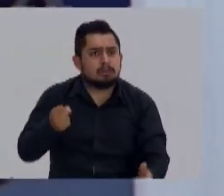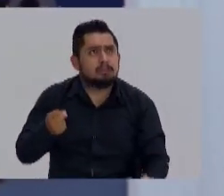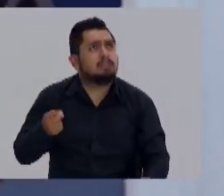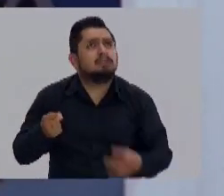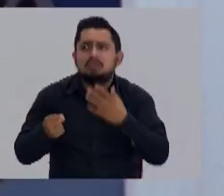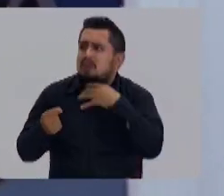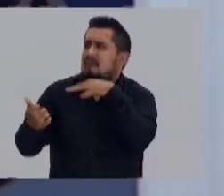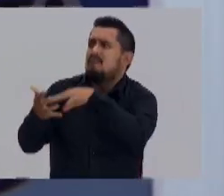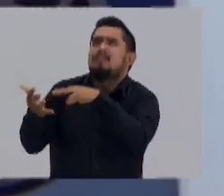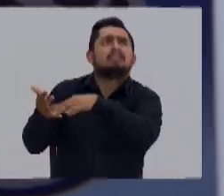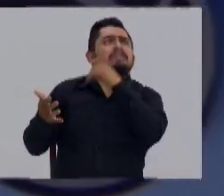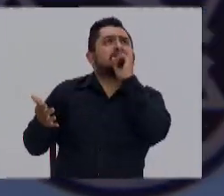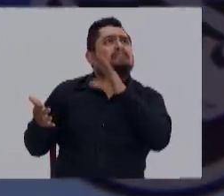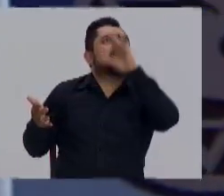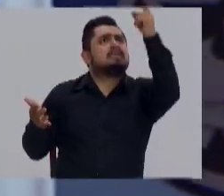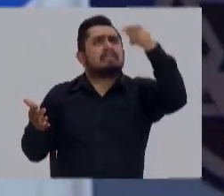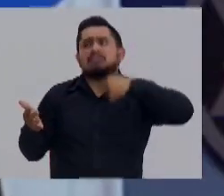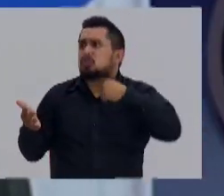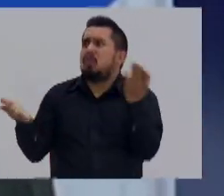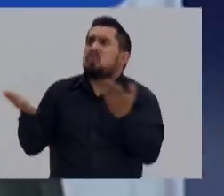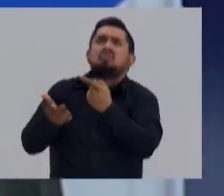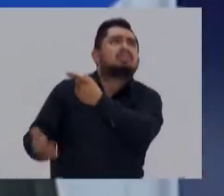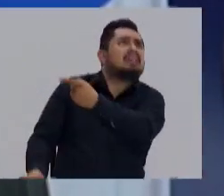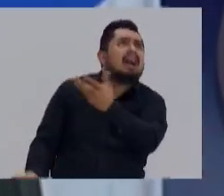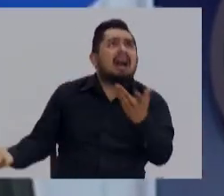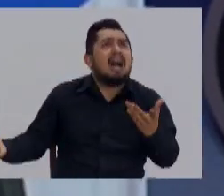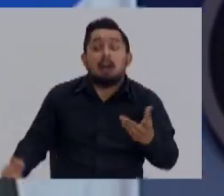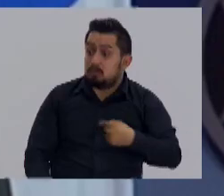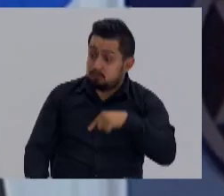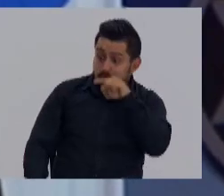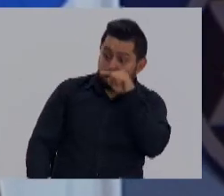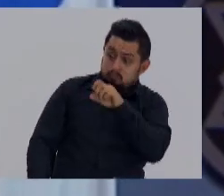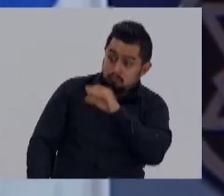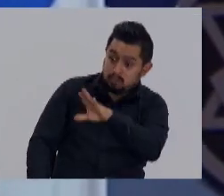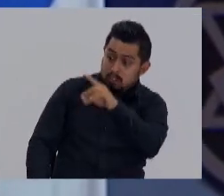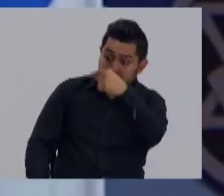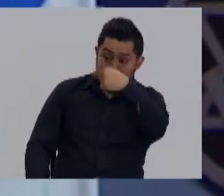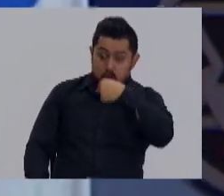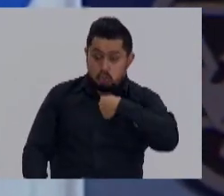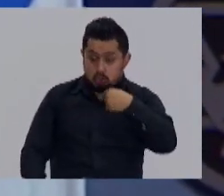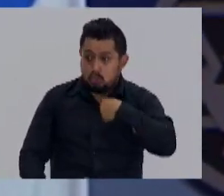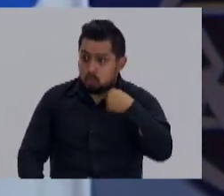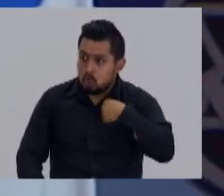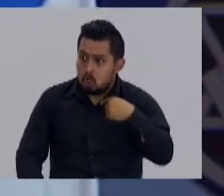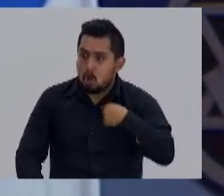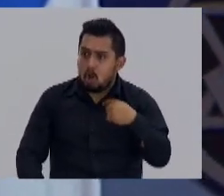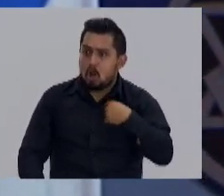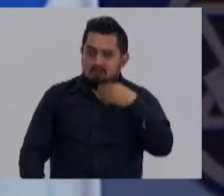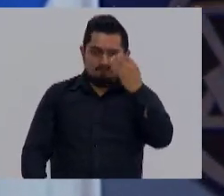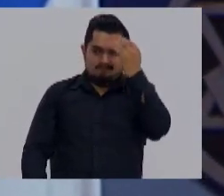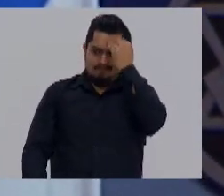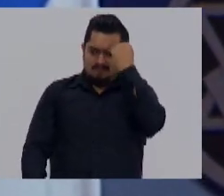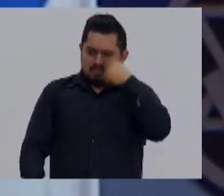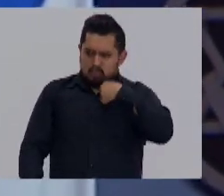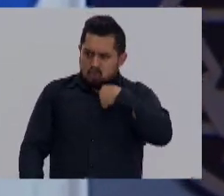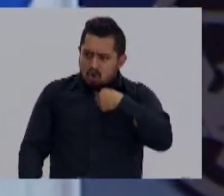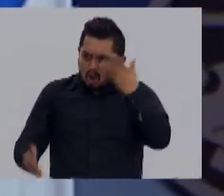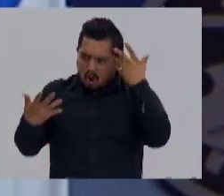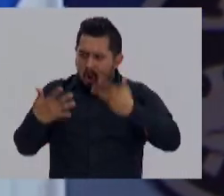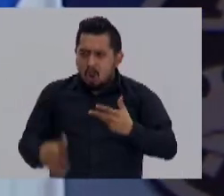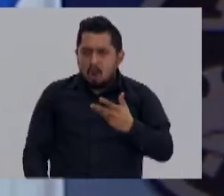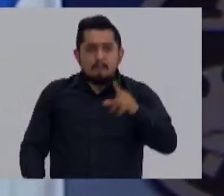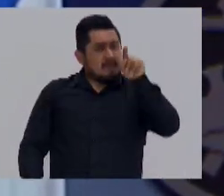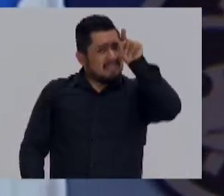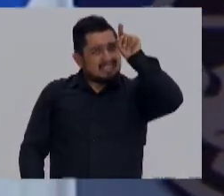decir al pueblo que me estás mandando para libertarlo? Diles: yo soy el que soy. Porque como